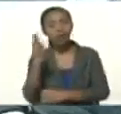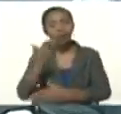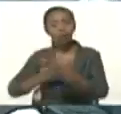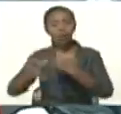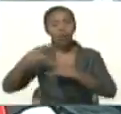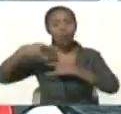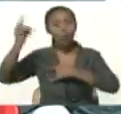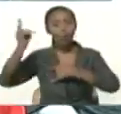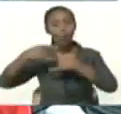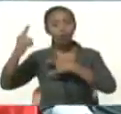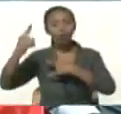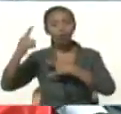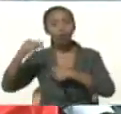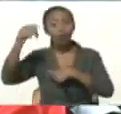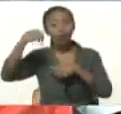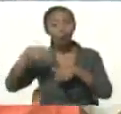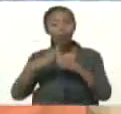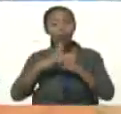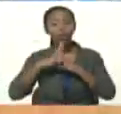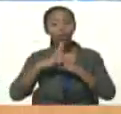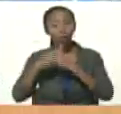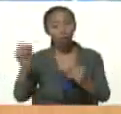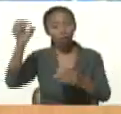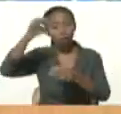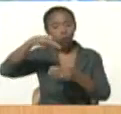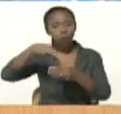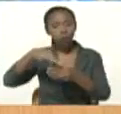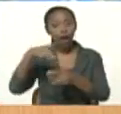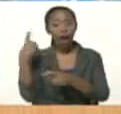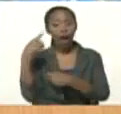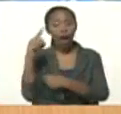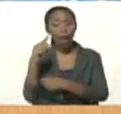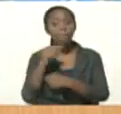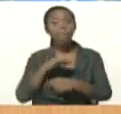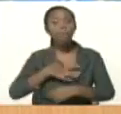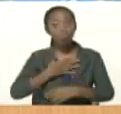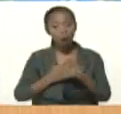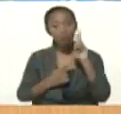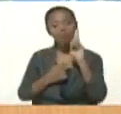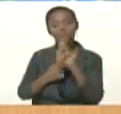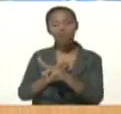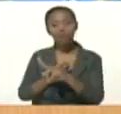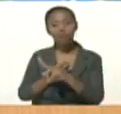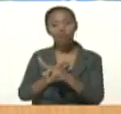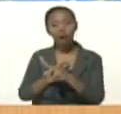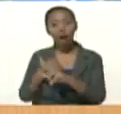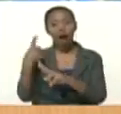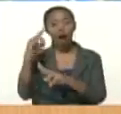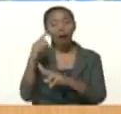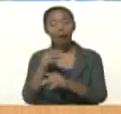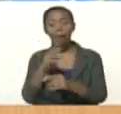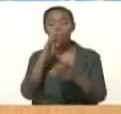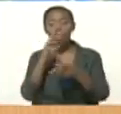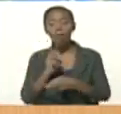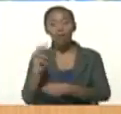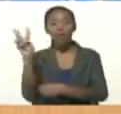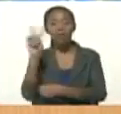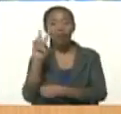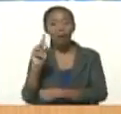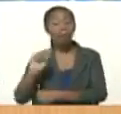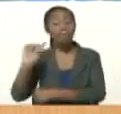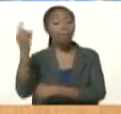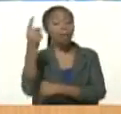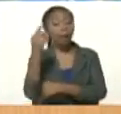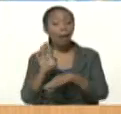plataformas, y hoy todos los ahorristas en Petro, quienes tienen su wallet, pueden verla en la banca en línea del Banco de Venezuela. Fue el primer paso